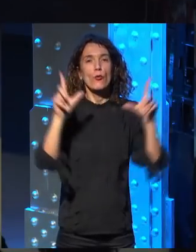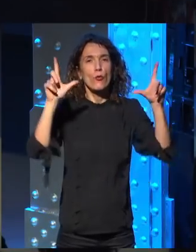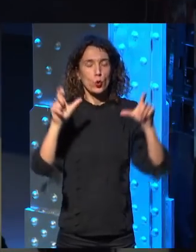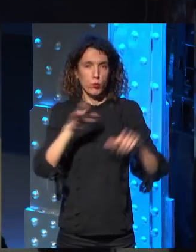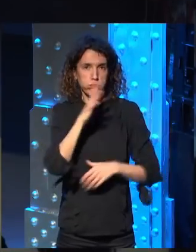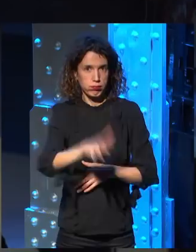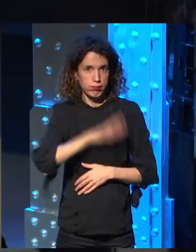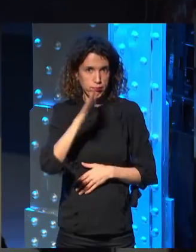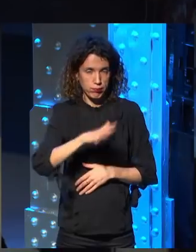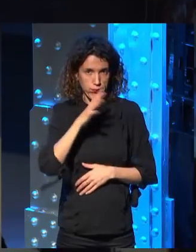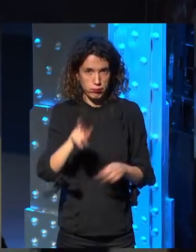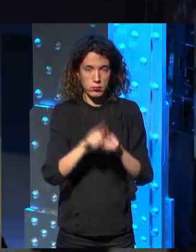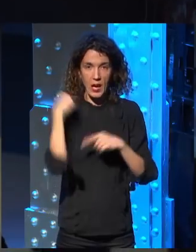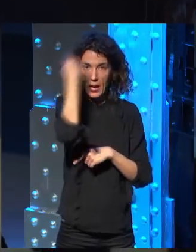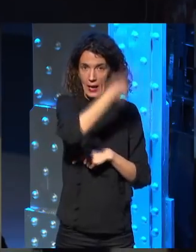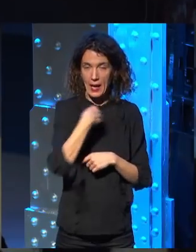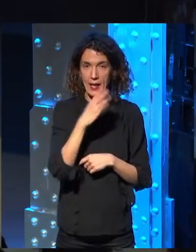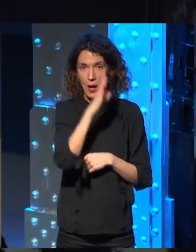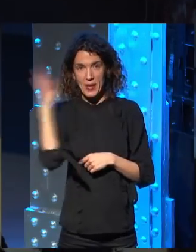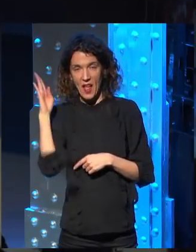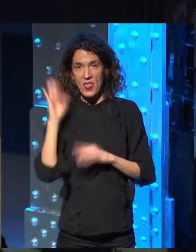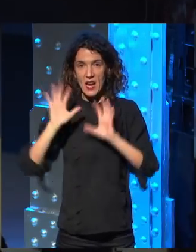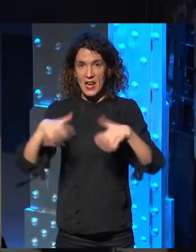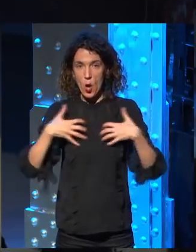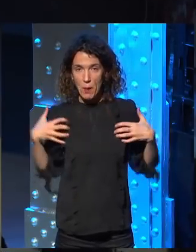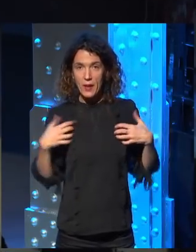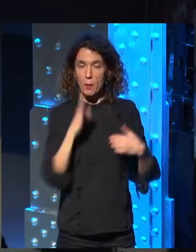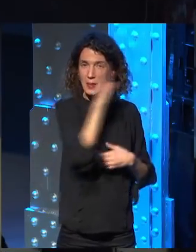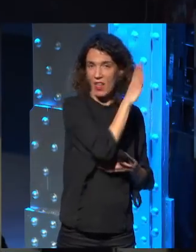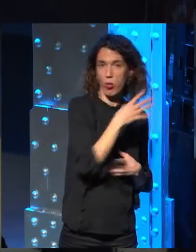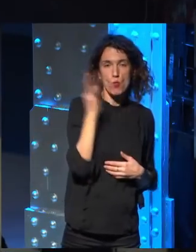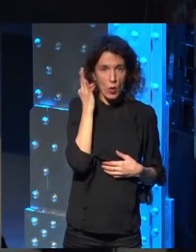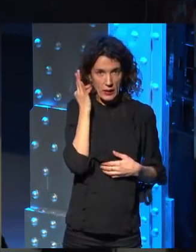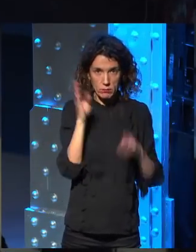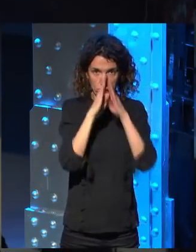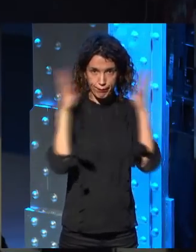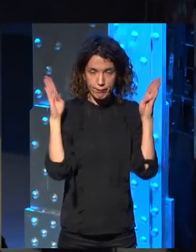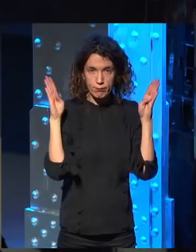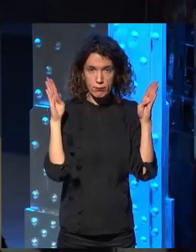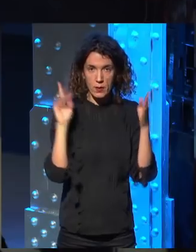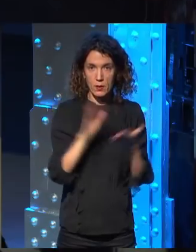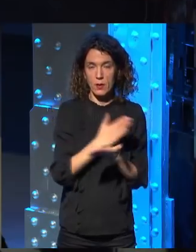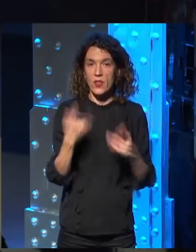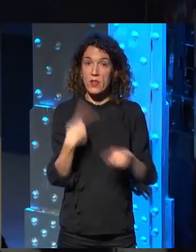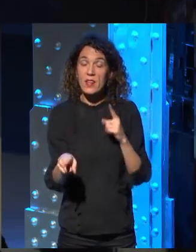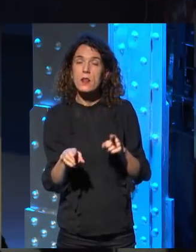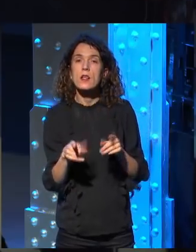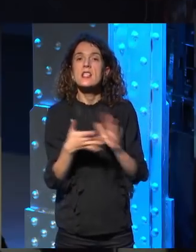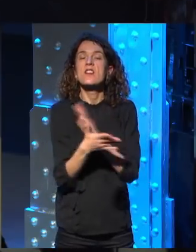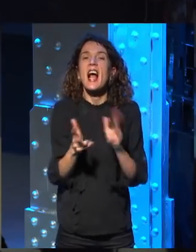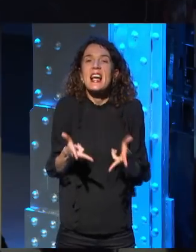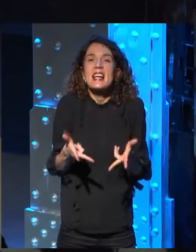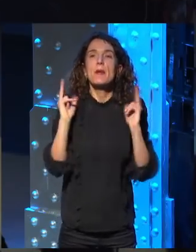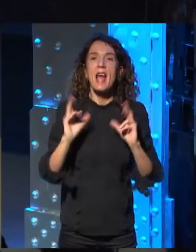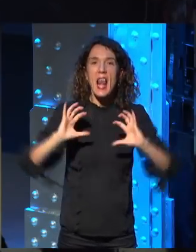foto impresionante, que es una cara que la mitad es leopardo y la mitad es una mujer, ¿no? Y el anuncio pone, libera a la